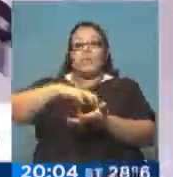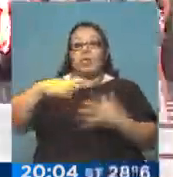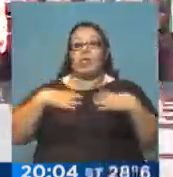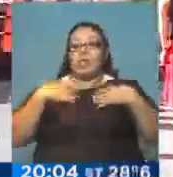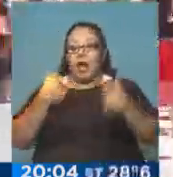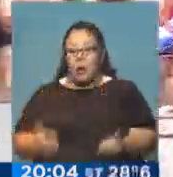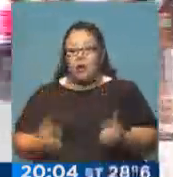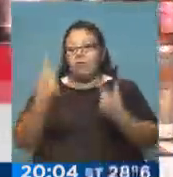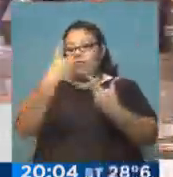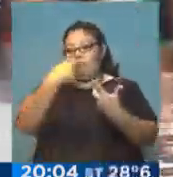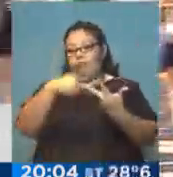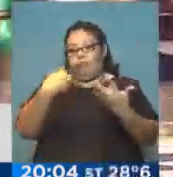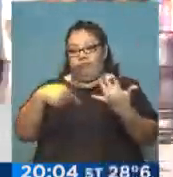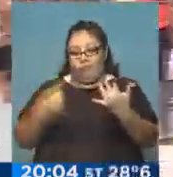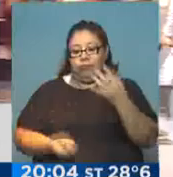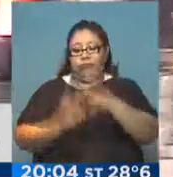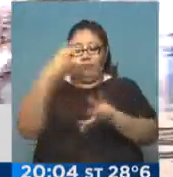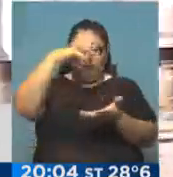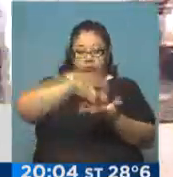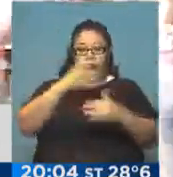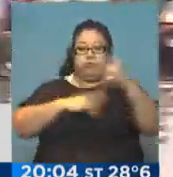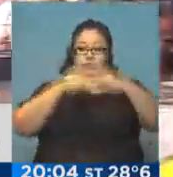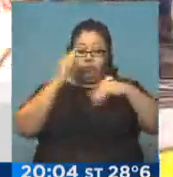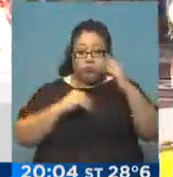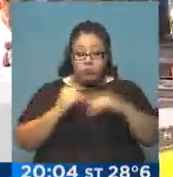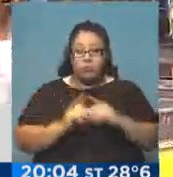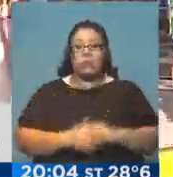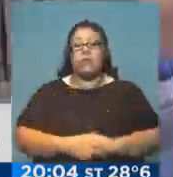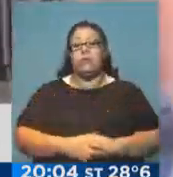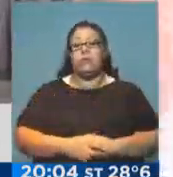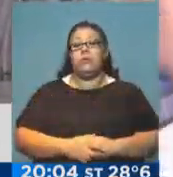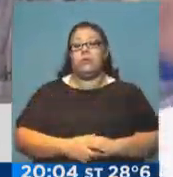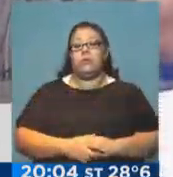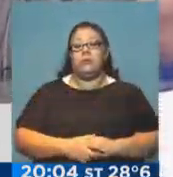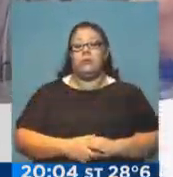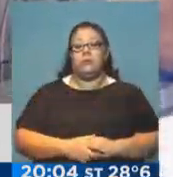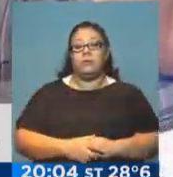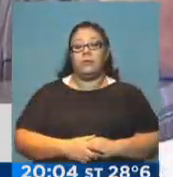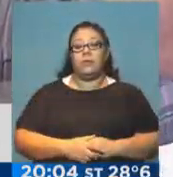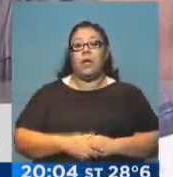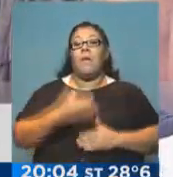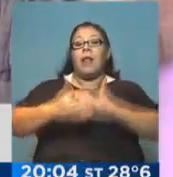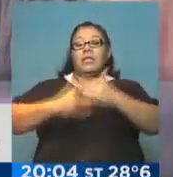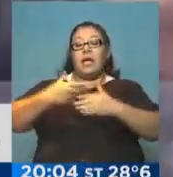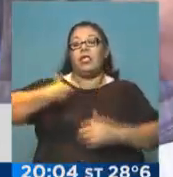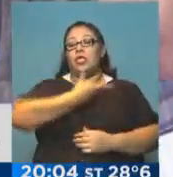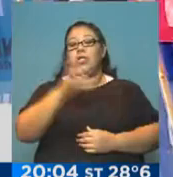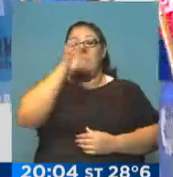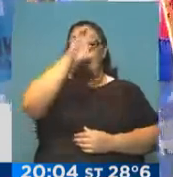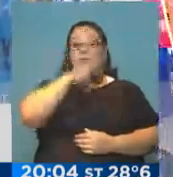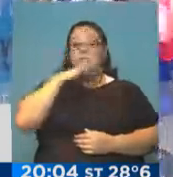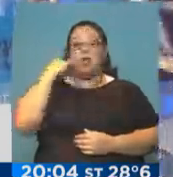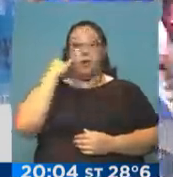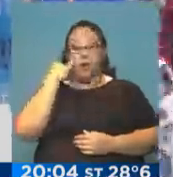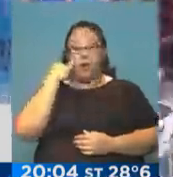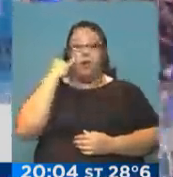recreativos para los niños, digamos, y todo tipo de construcciones que tienen que ver con el desarrollo social de la provincia y que